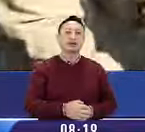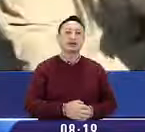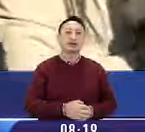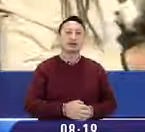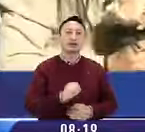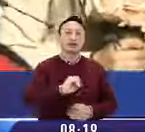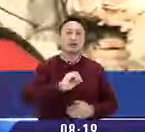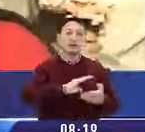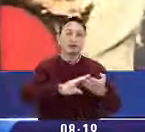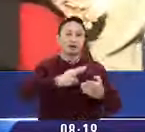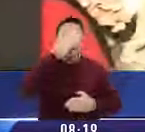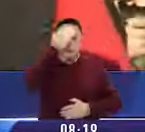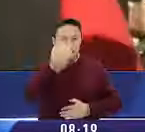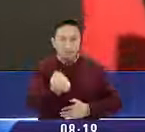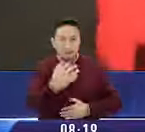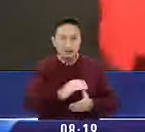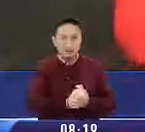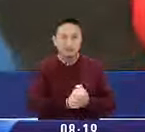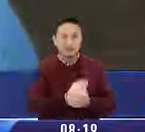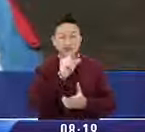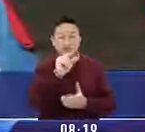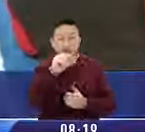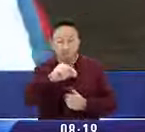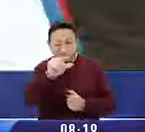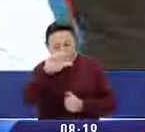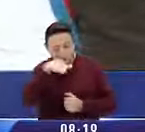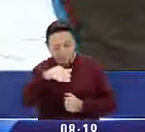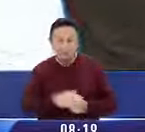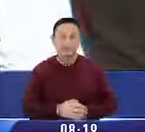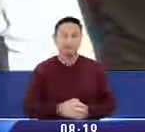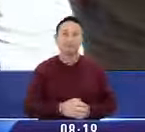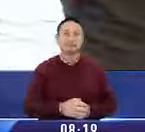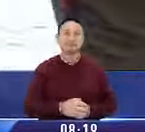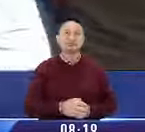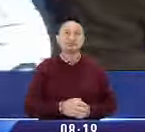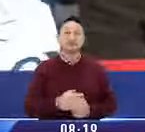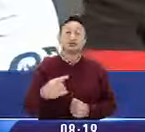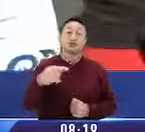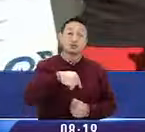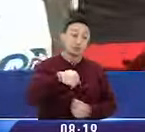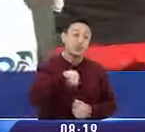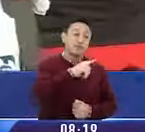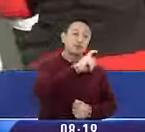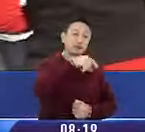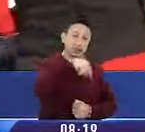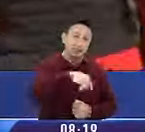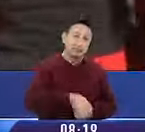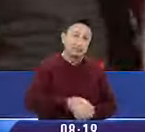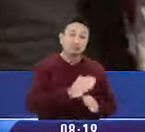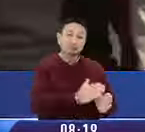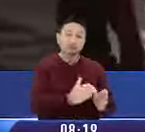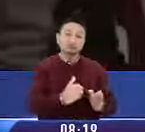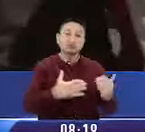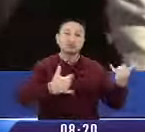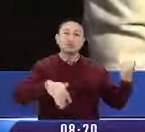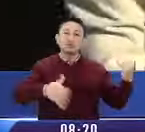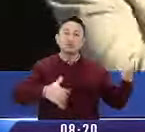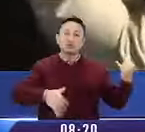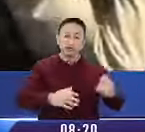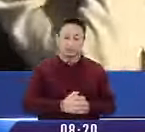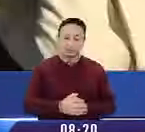que le moleste. ¿Cómo le da? Le molesto por aquí un ratito. Ustedes han organizado esta serenata, entre otras cosas, ustedes